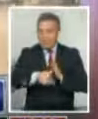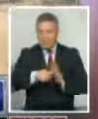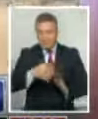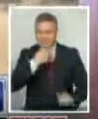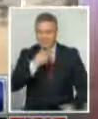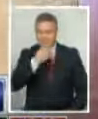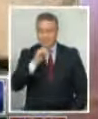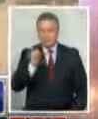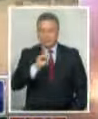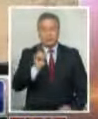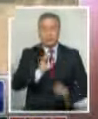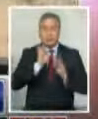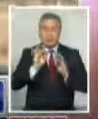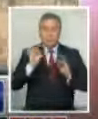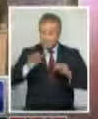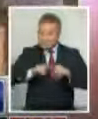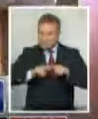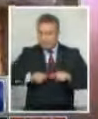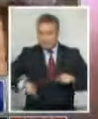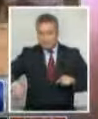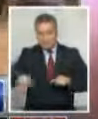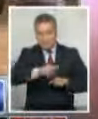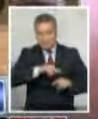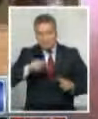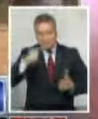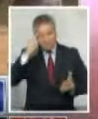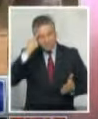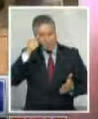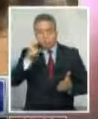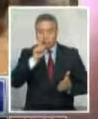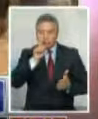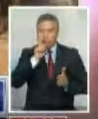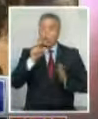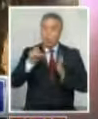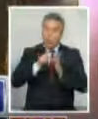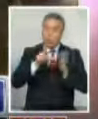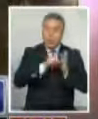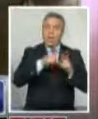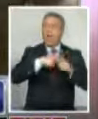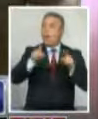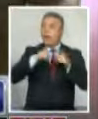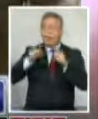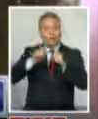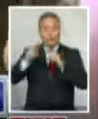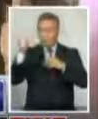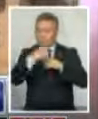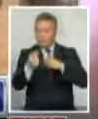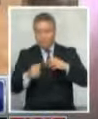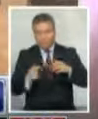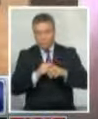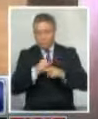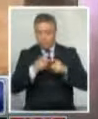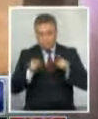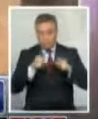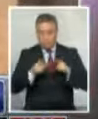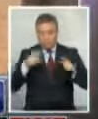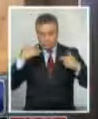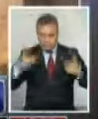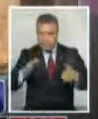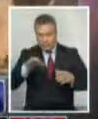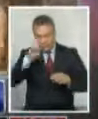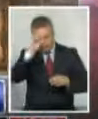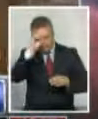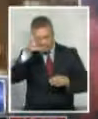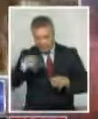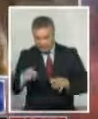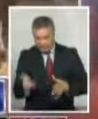las especiales características que tiene el terreno. Piensen ustedes que hay lugares en otras latitudes en que se han hecho remociones de minas